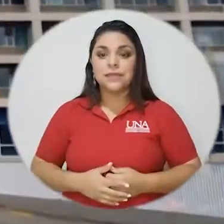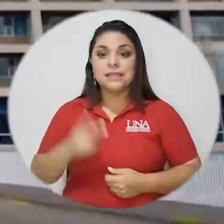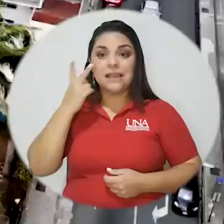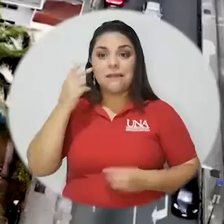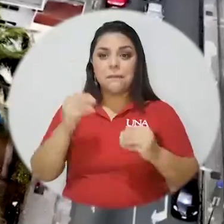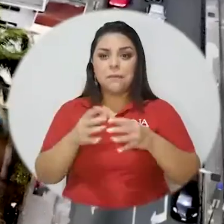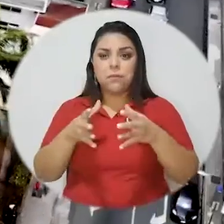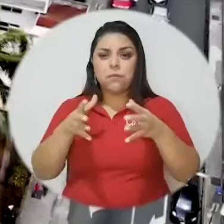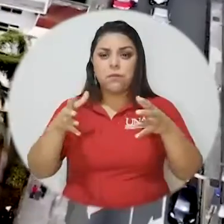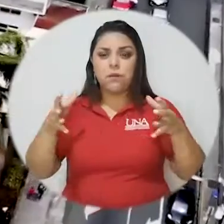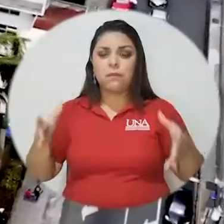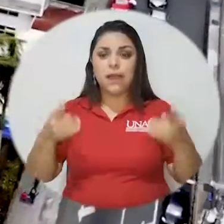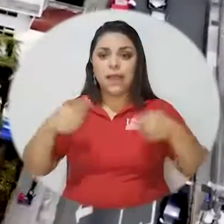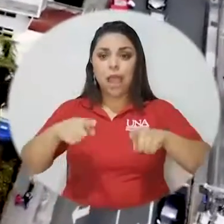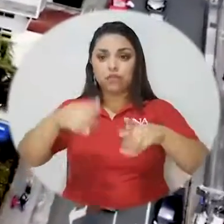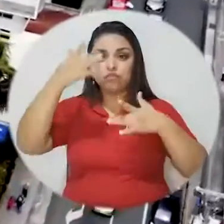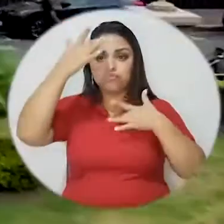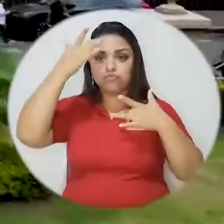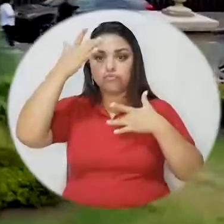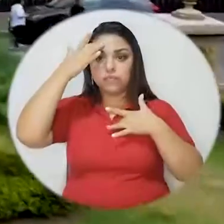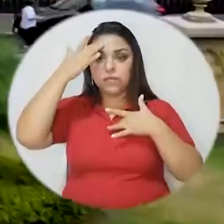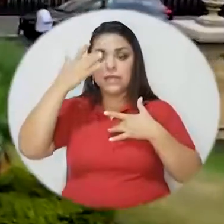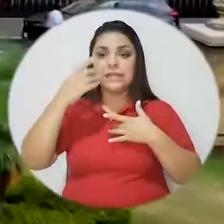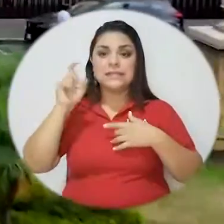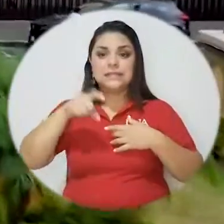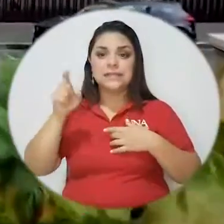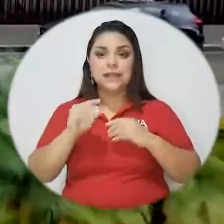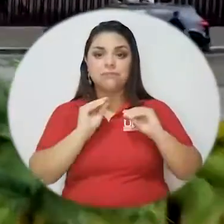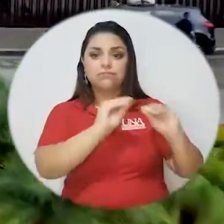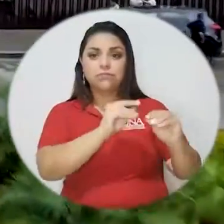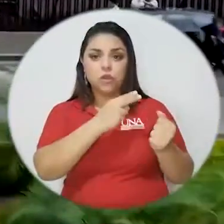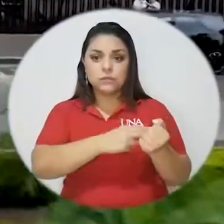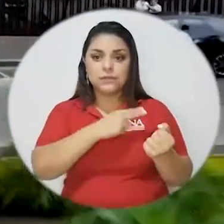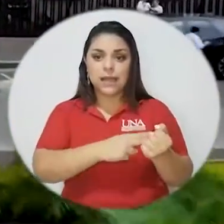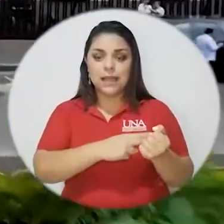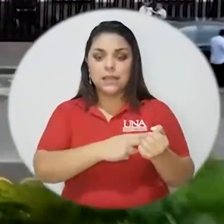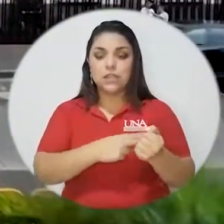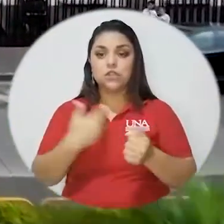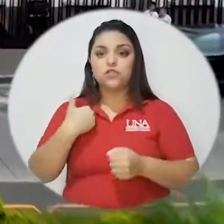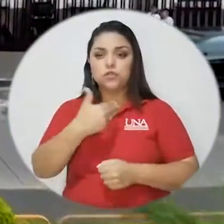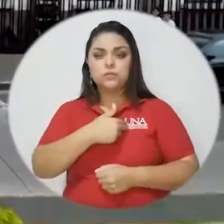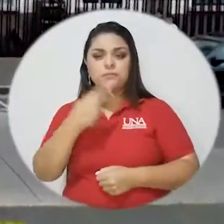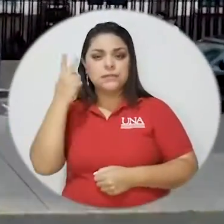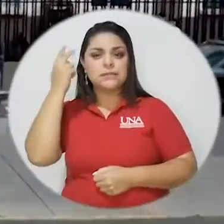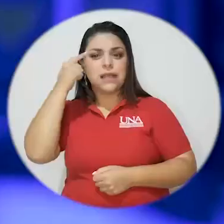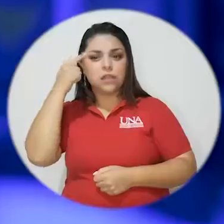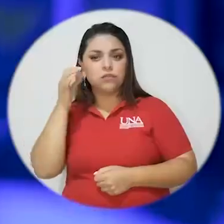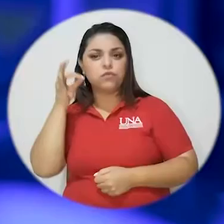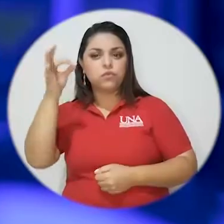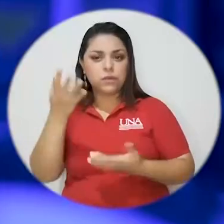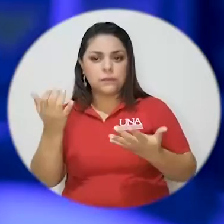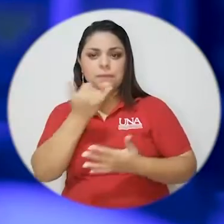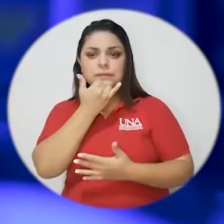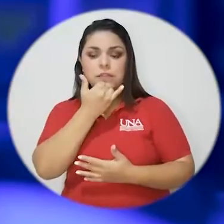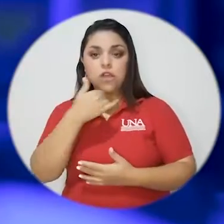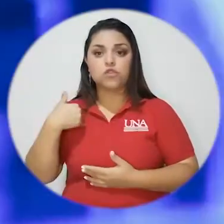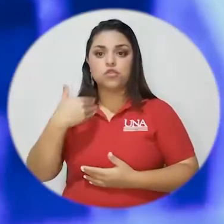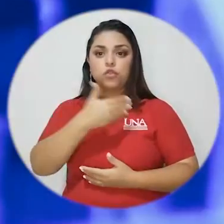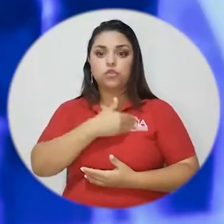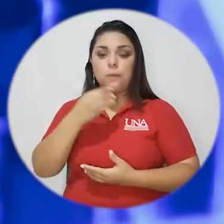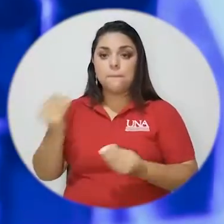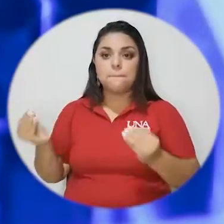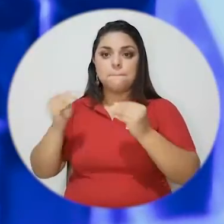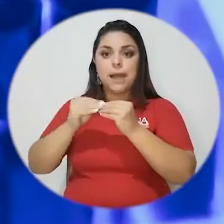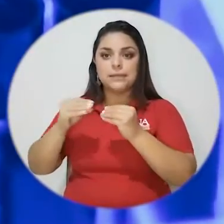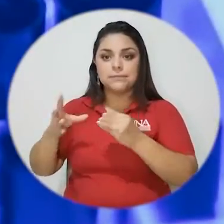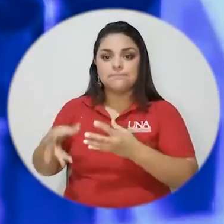Al darse un aumento elevado de los casos y de la ocupación hospitalaria y según las proyecciones realizadas, se determina la necesidad